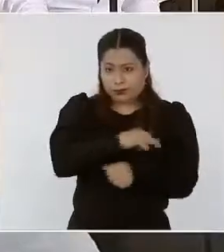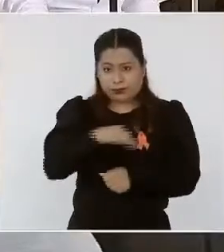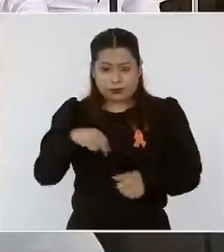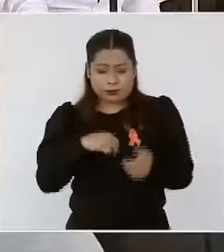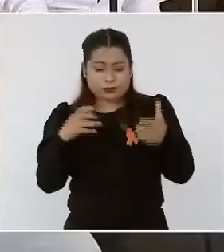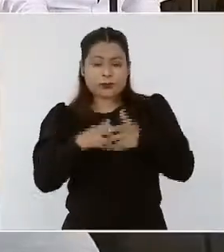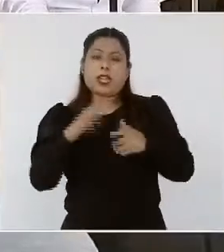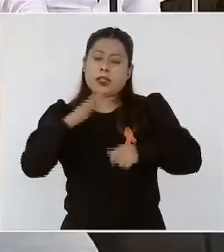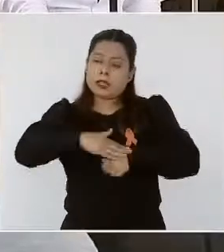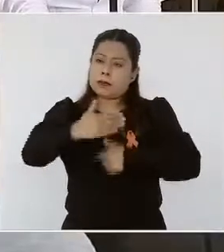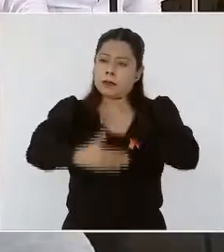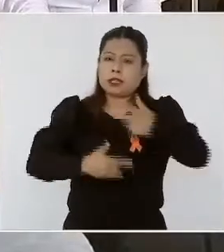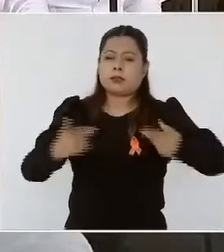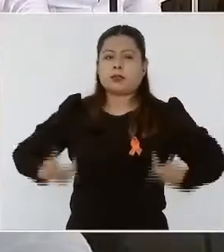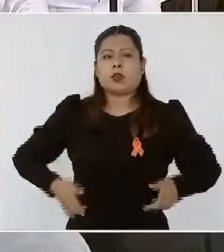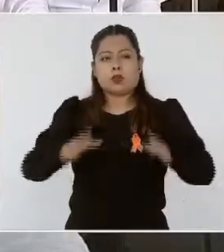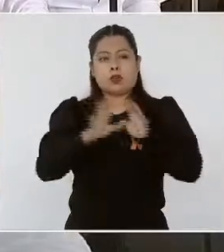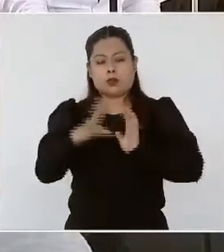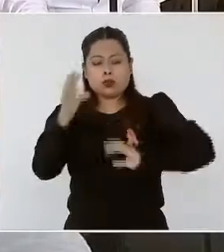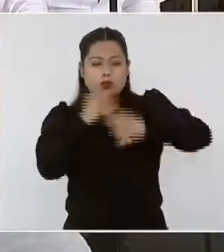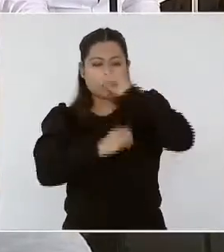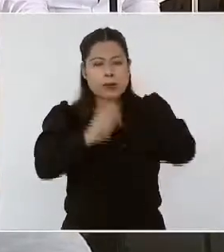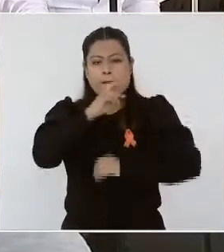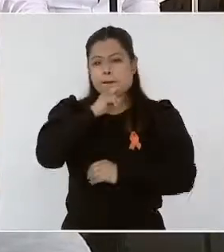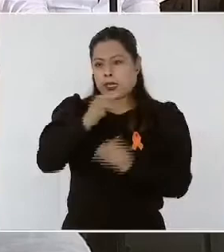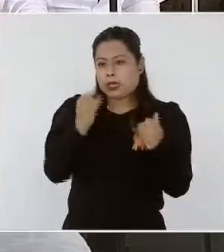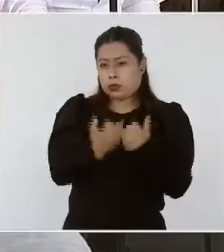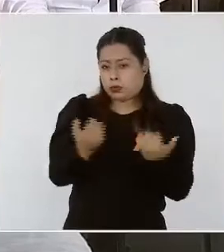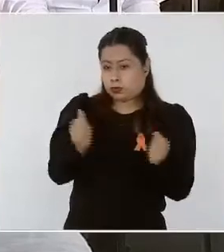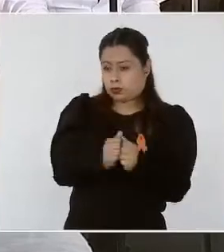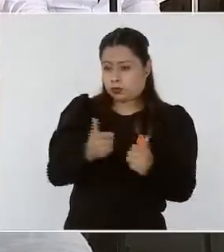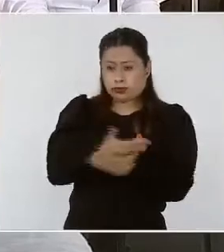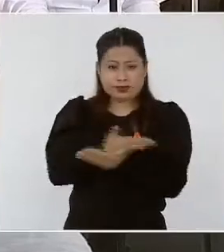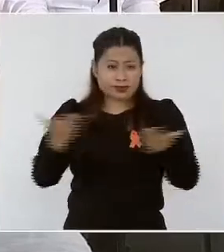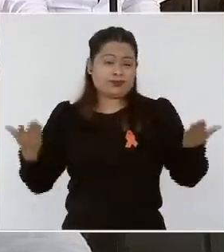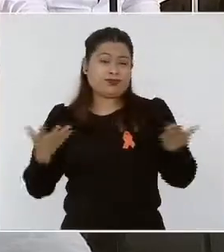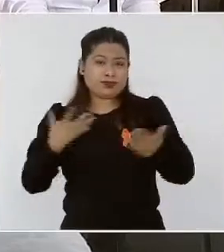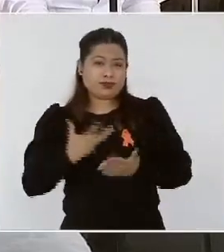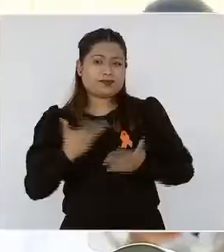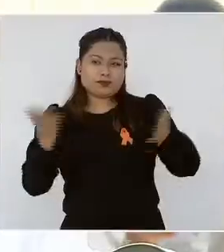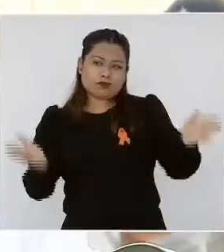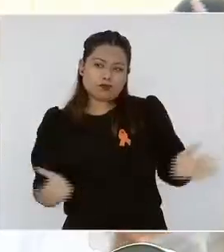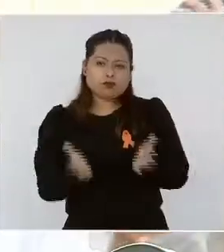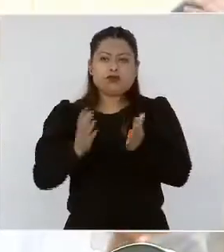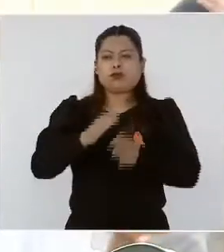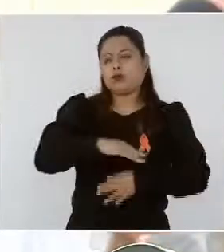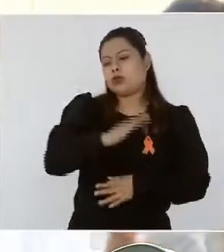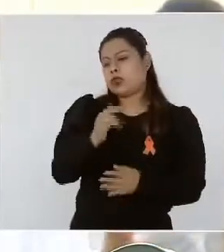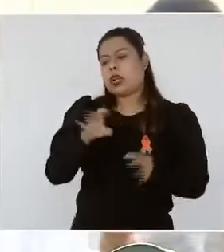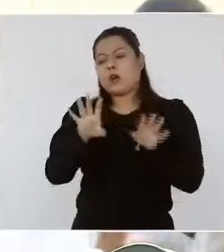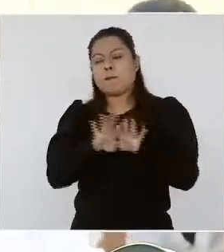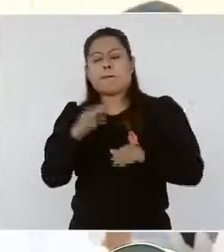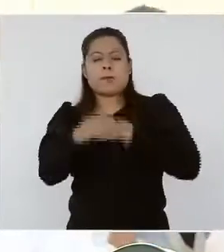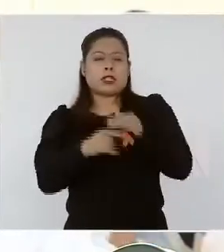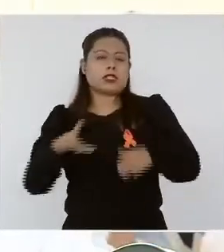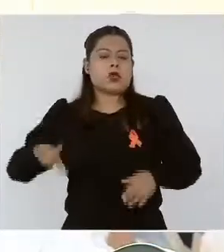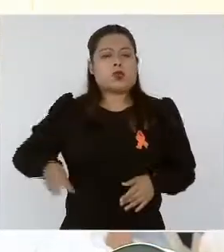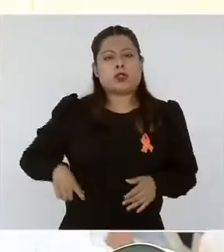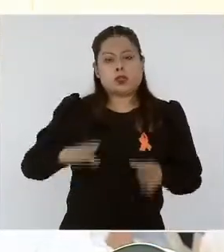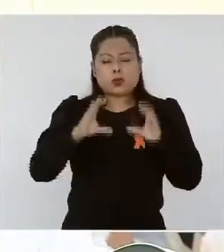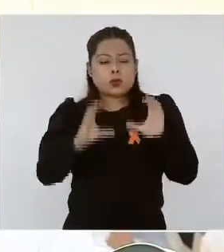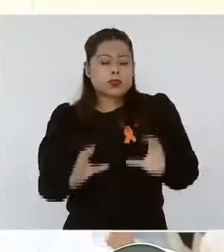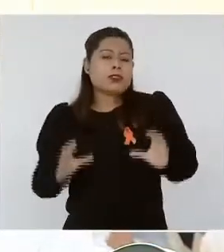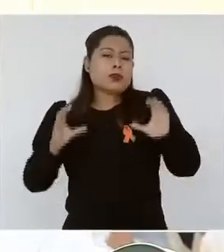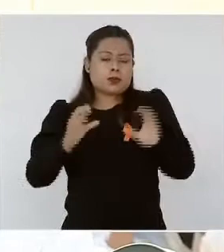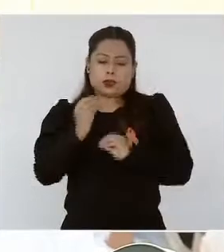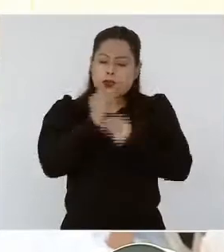y de los demás. Acciones como comer mejor, que ustedes espero que ya estén en esa onda y la propaguen también con este gobierno.